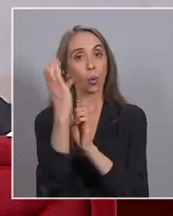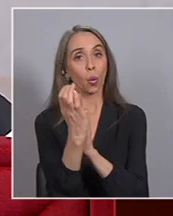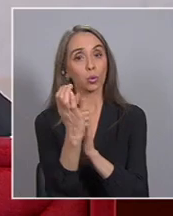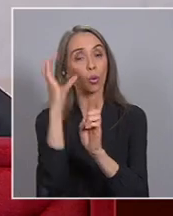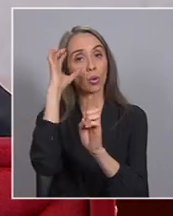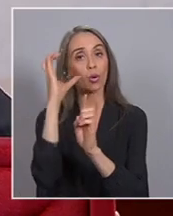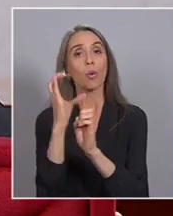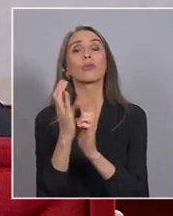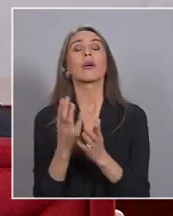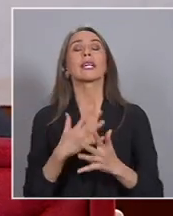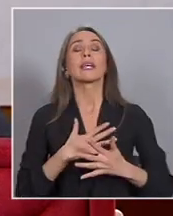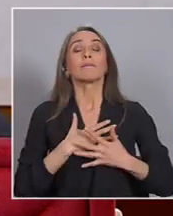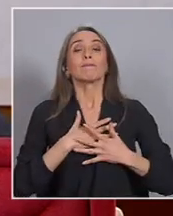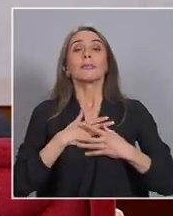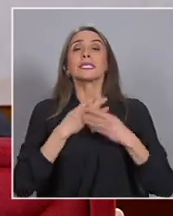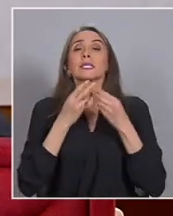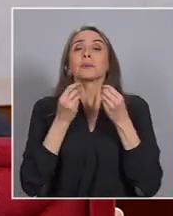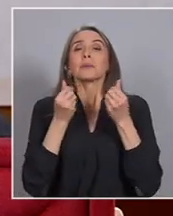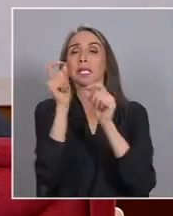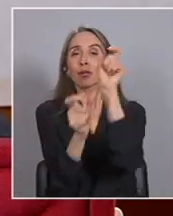La cultura que es el espíritu del pueblo,